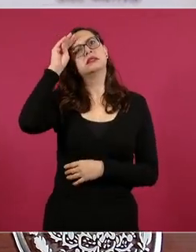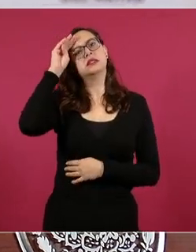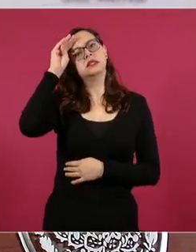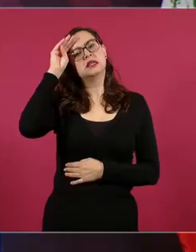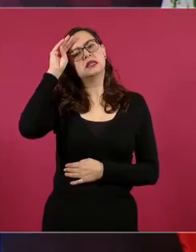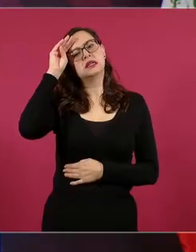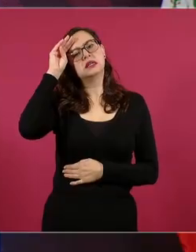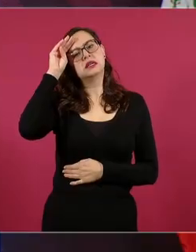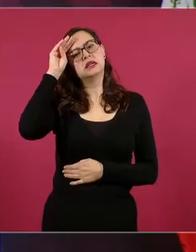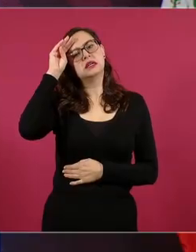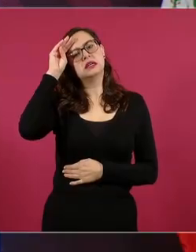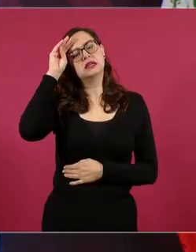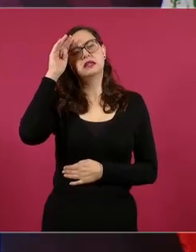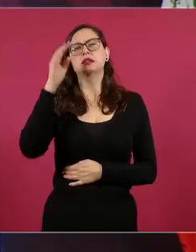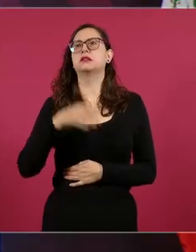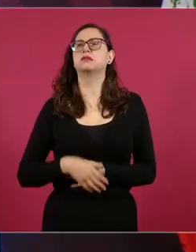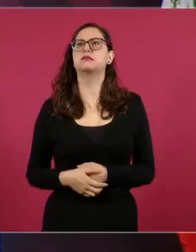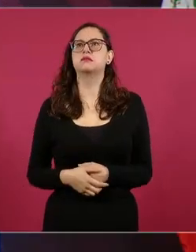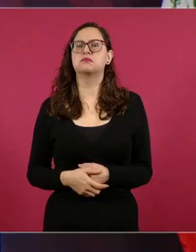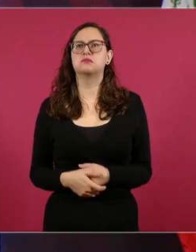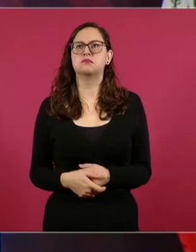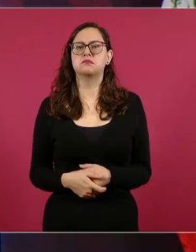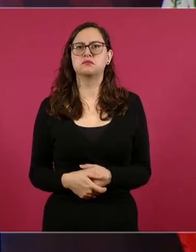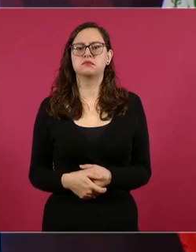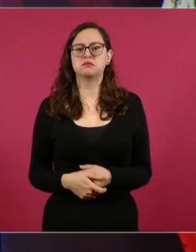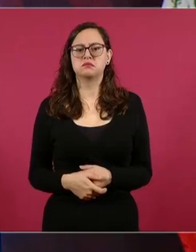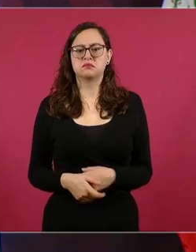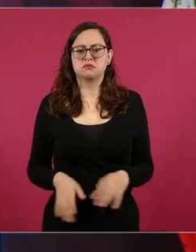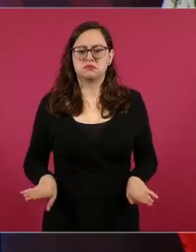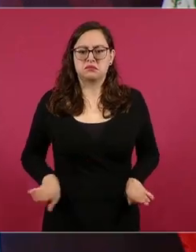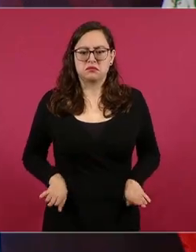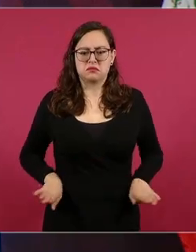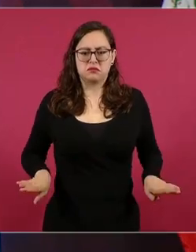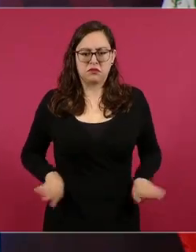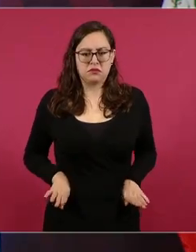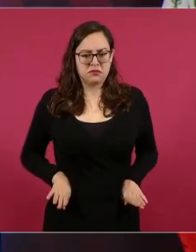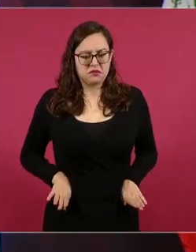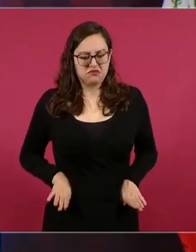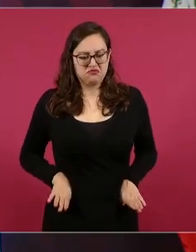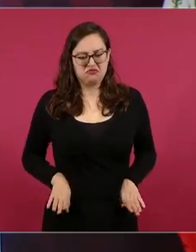La misma Biblia dice que no hay que tener actitudes temerarias,